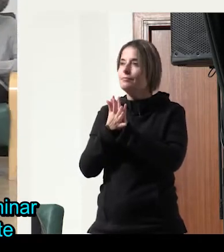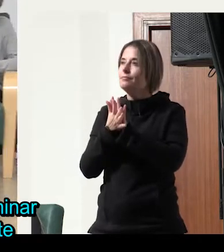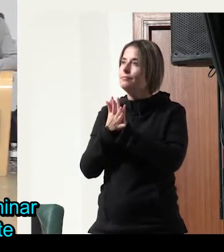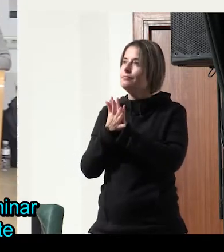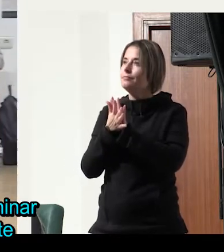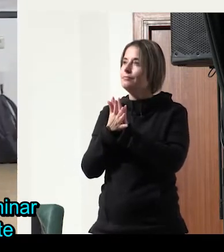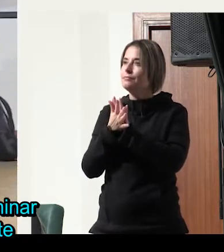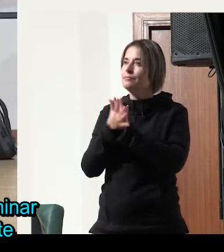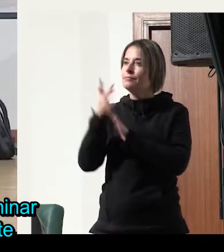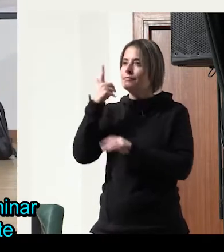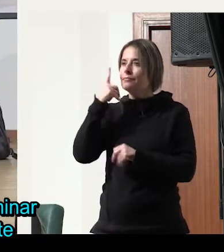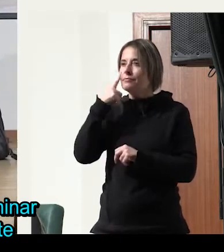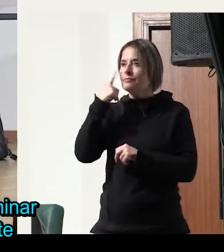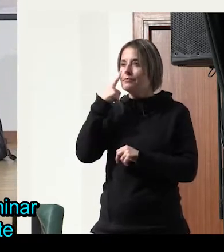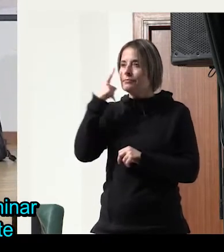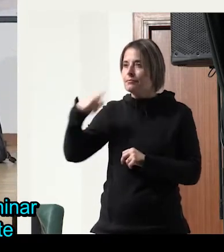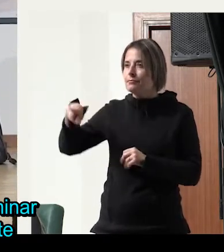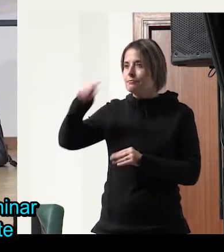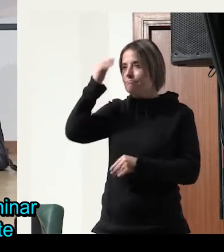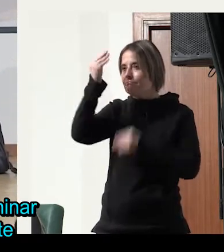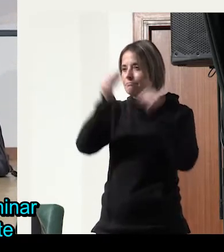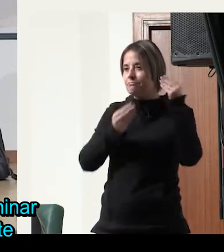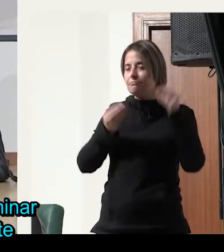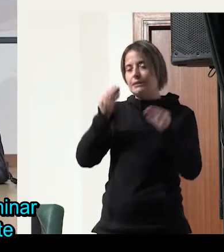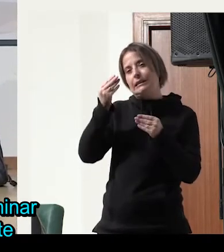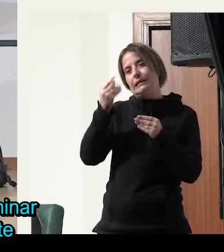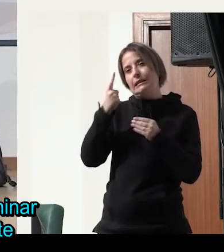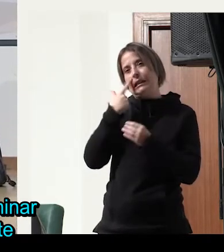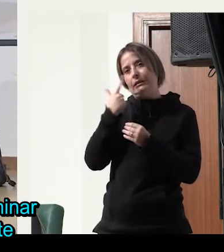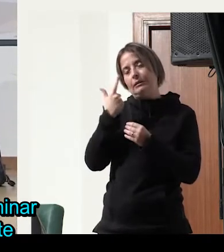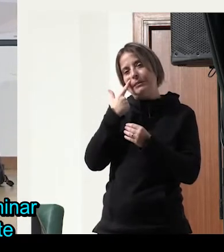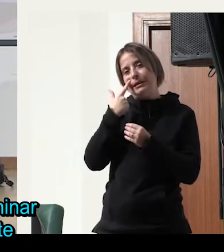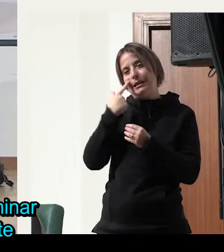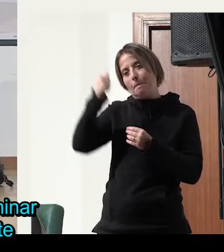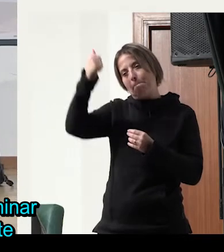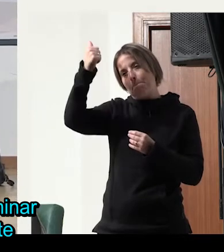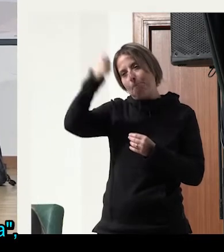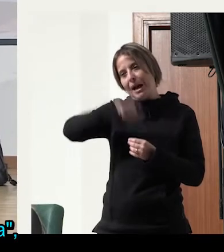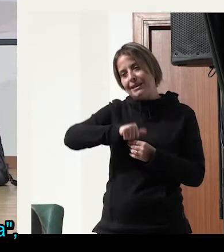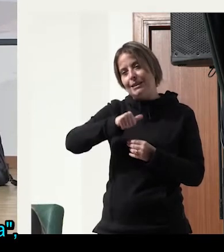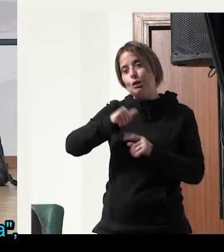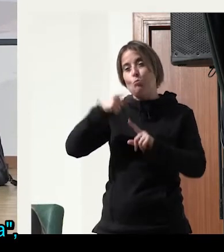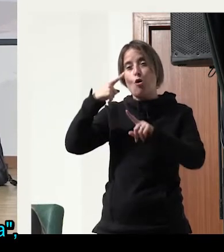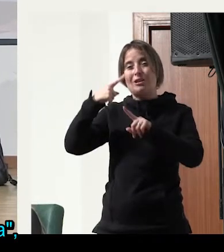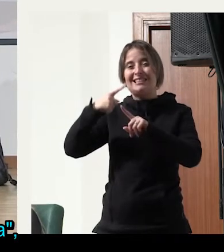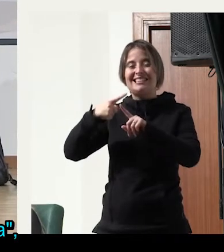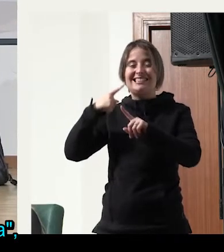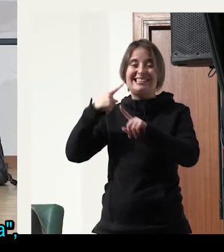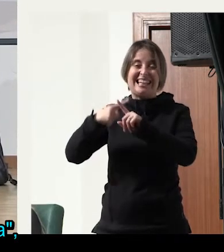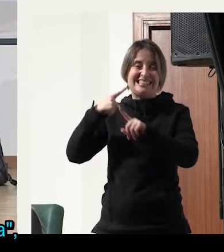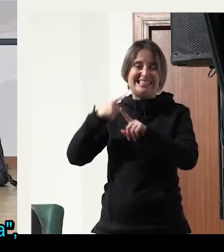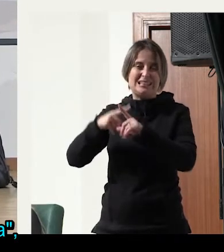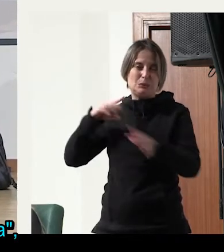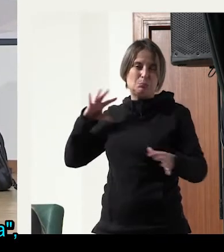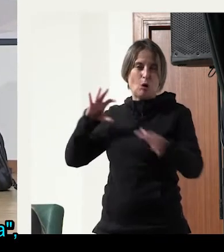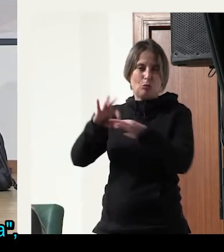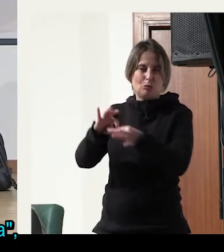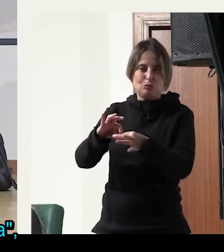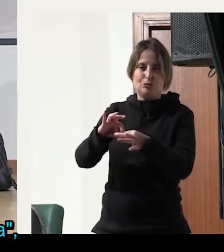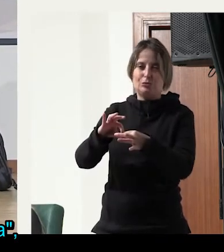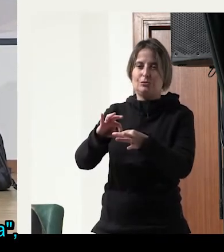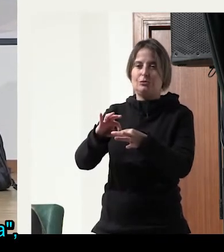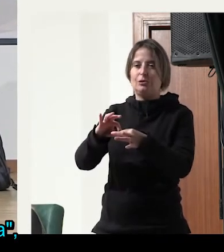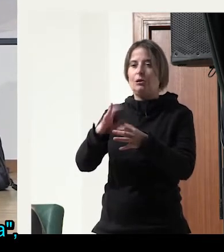¿cómo crees que se podría eliminar el machismo y el sexismo este inherentes a términos, por ejemplo, pues